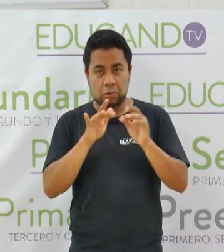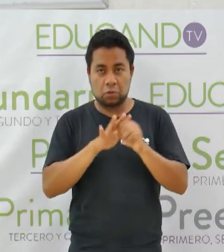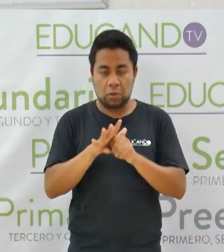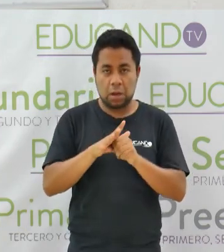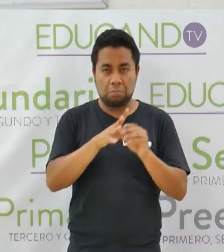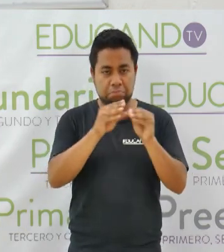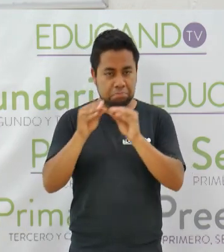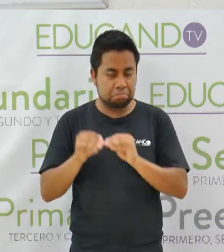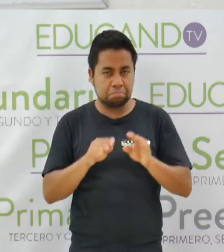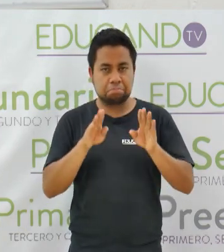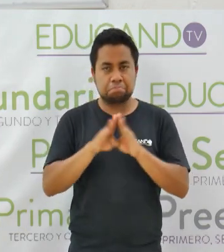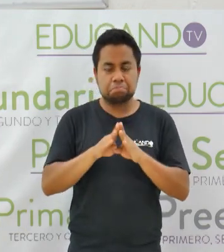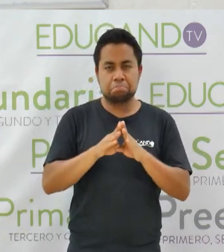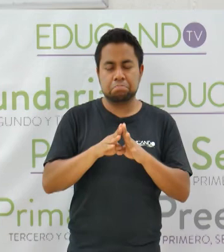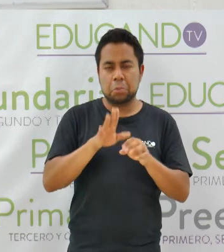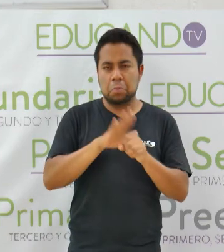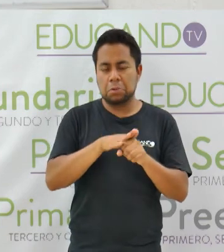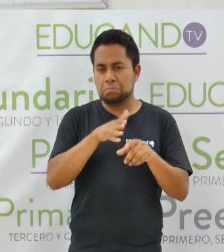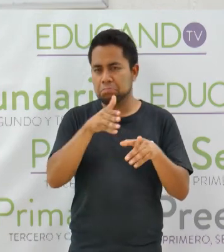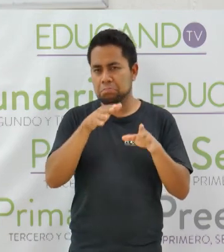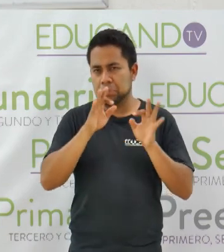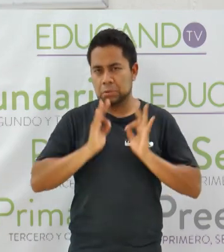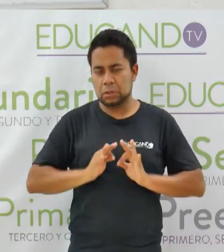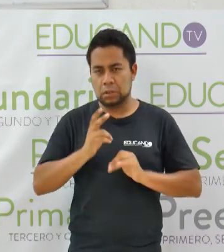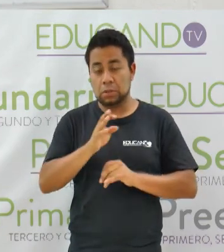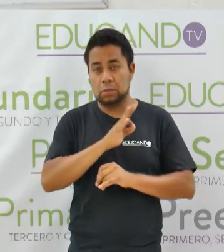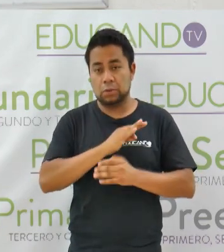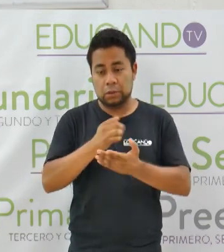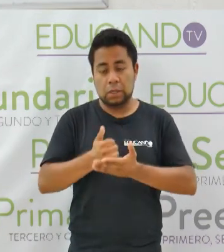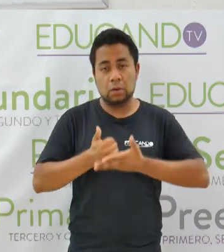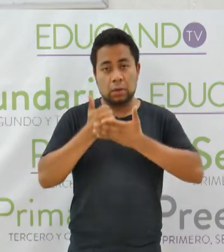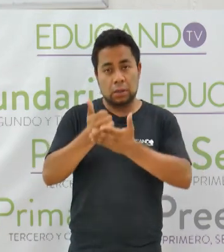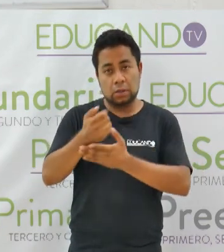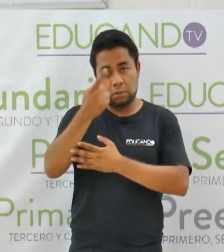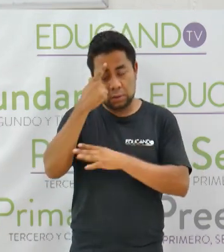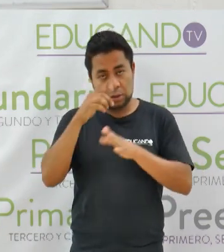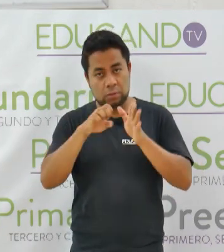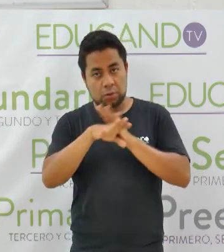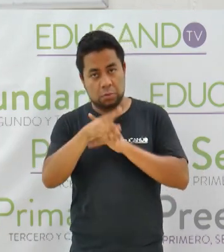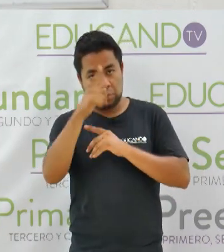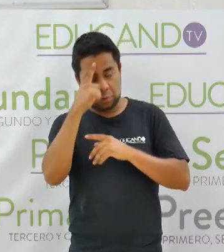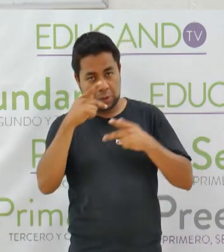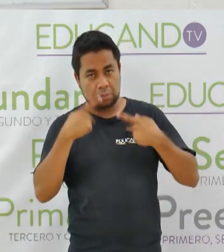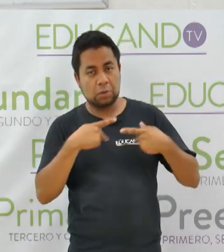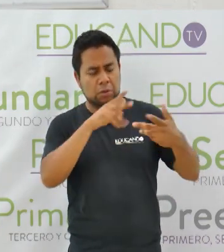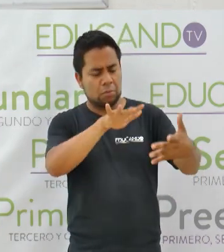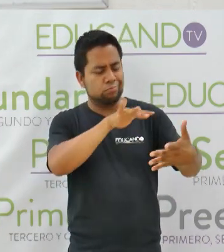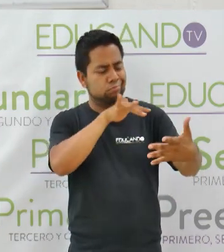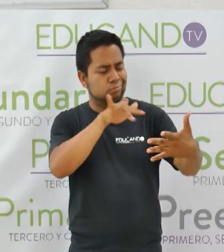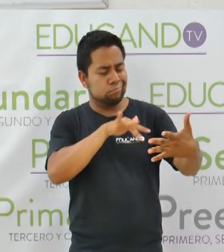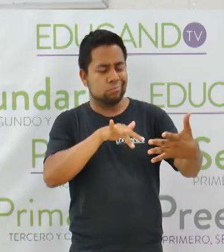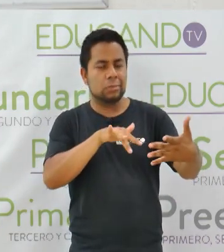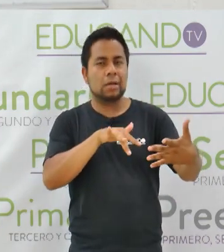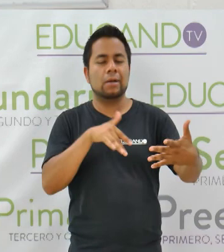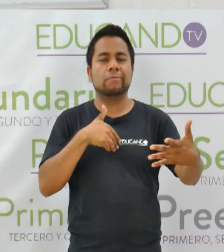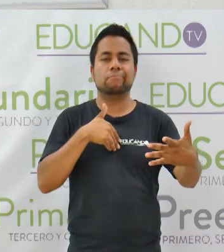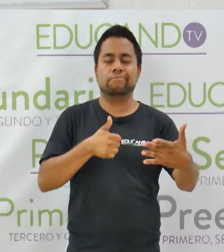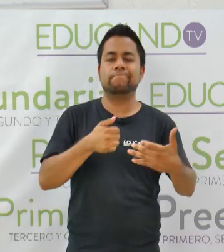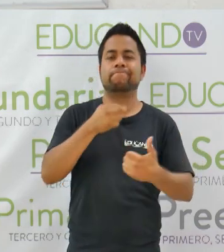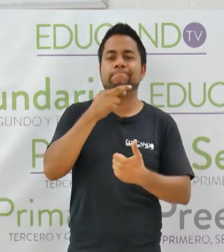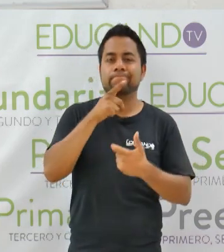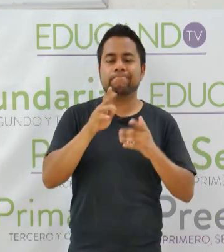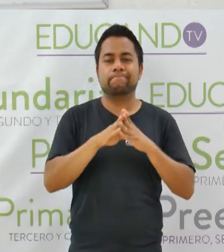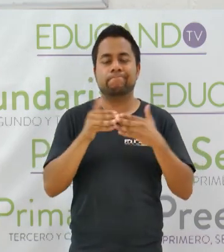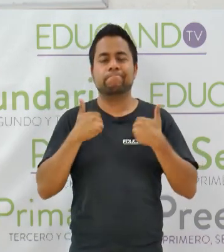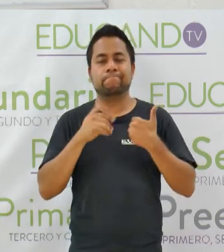la conversación de una forma más amena y esto también te permita, tanto al emisor de tu información, tener